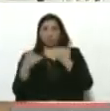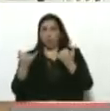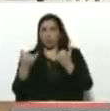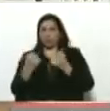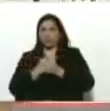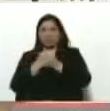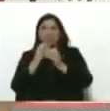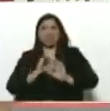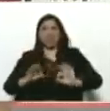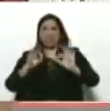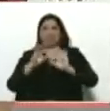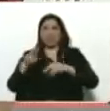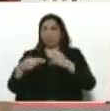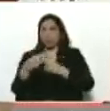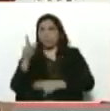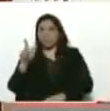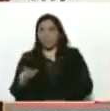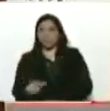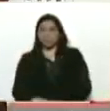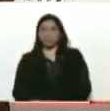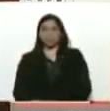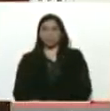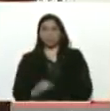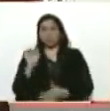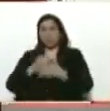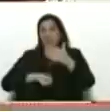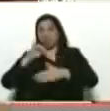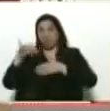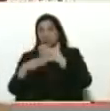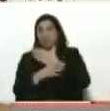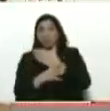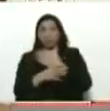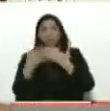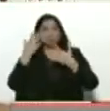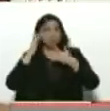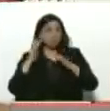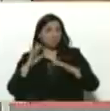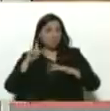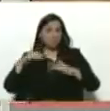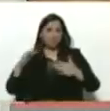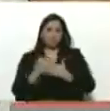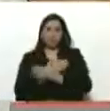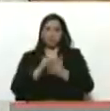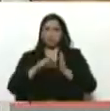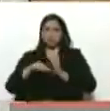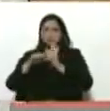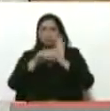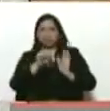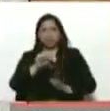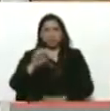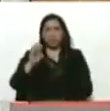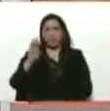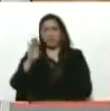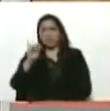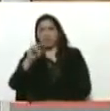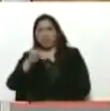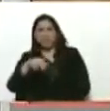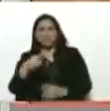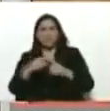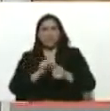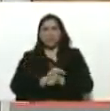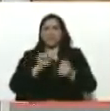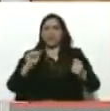pero en ningún lado. Es la nada, pues. Y tenían previsto asaltar las sedes del SEBIN, DIGESIN, SENAPROMIL, para liberar